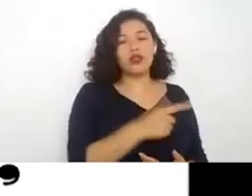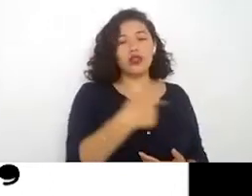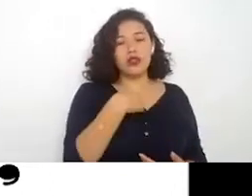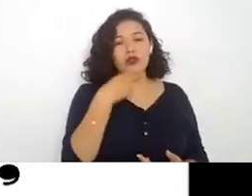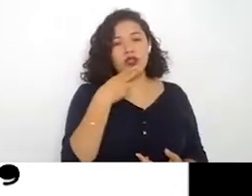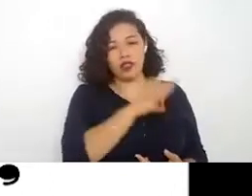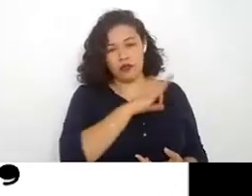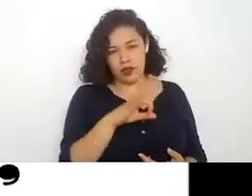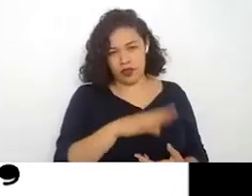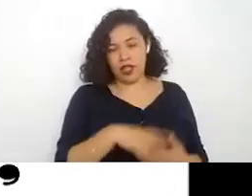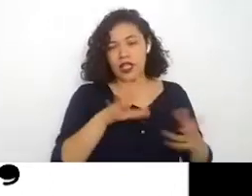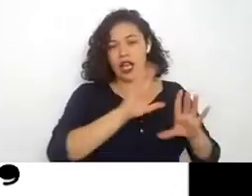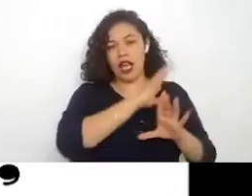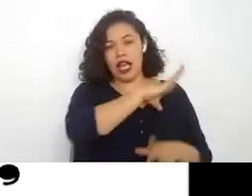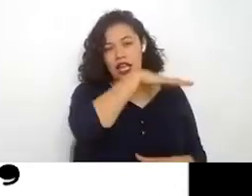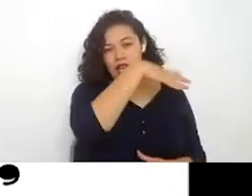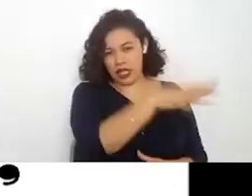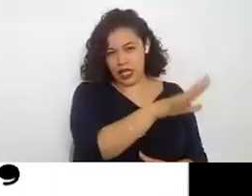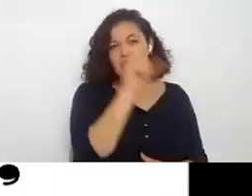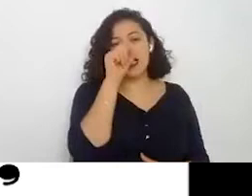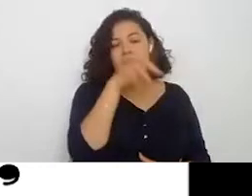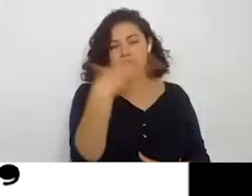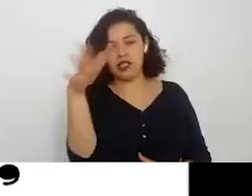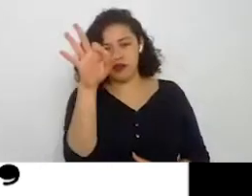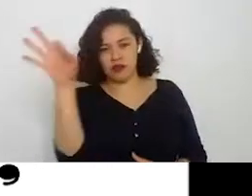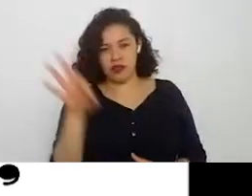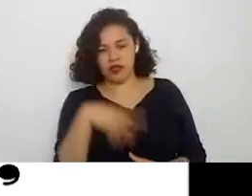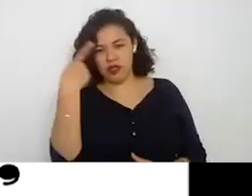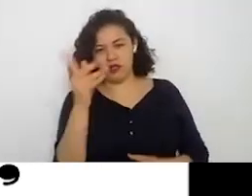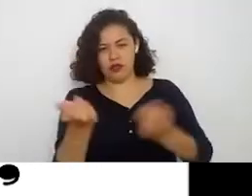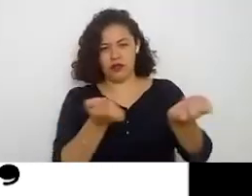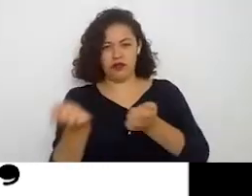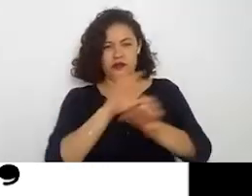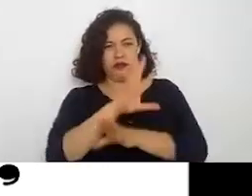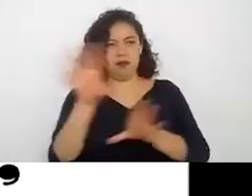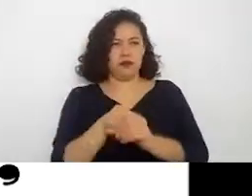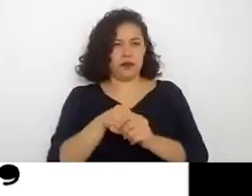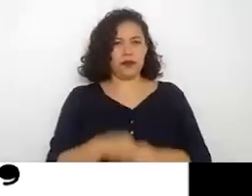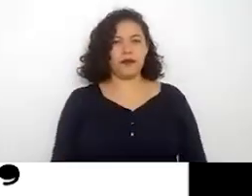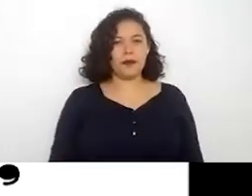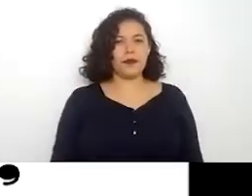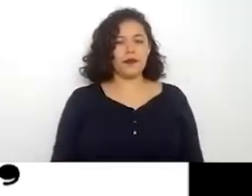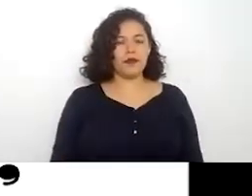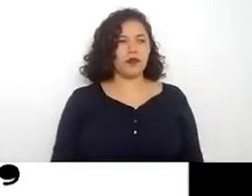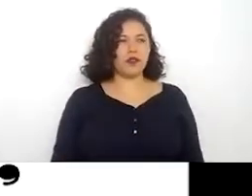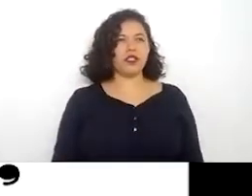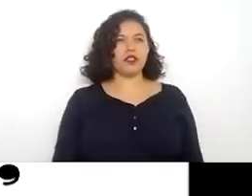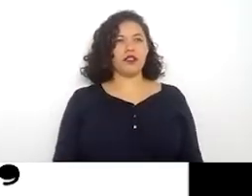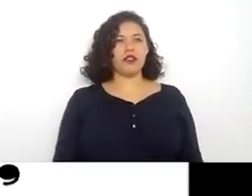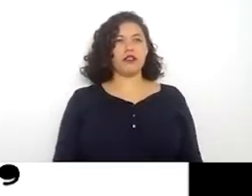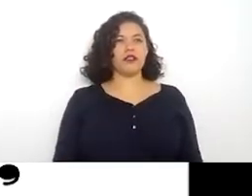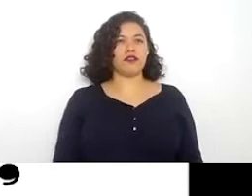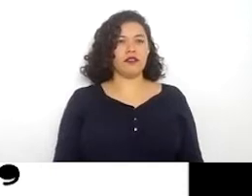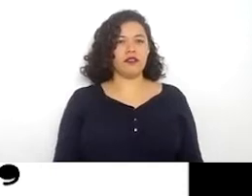Y de forma global también tendrá que ser el 5% de su ejercicio total, ¿sí? Entonces, tengan mucho